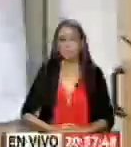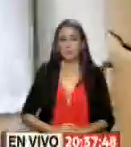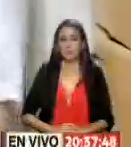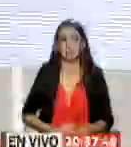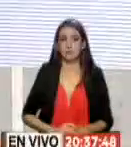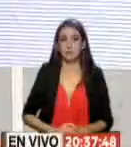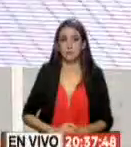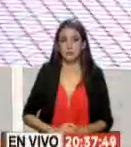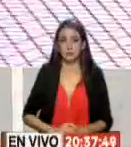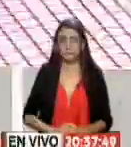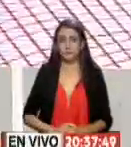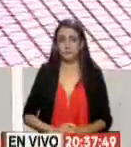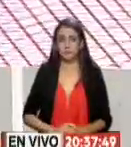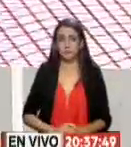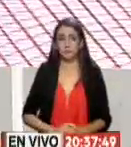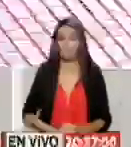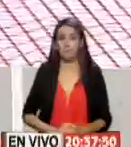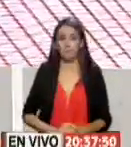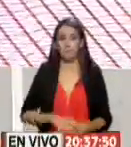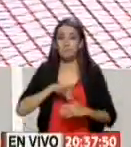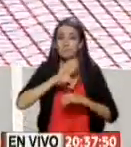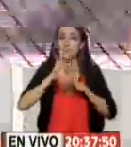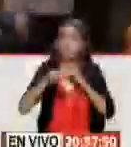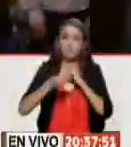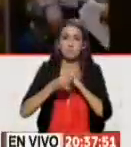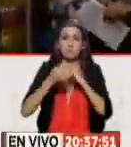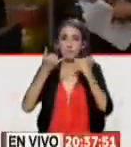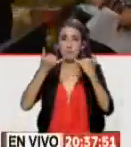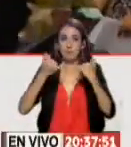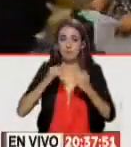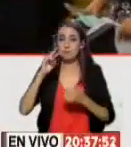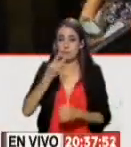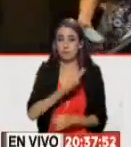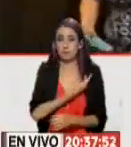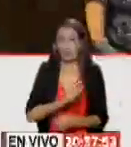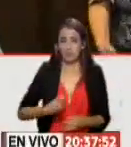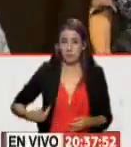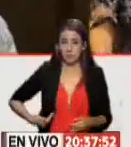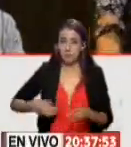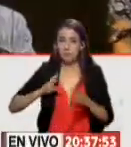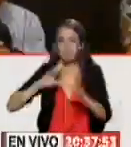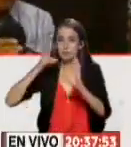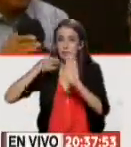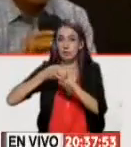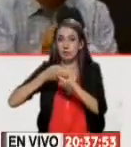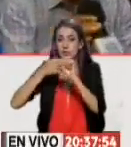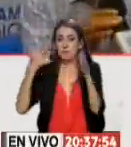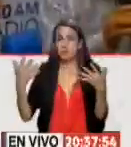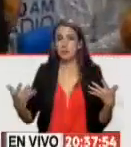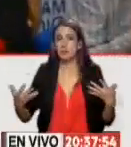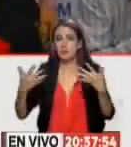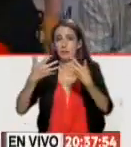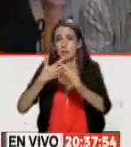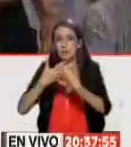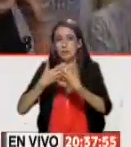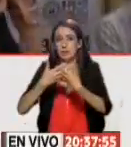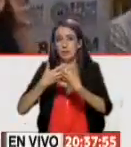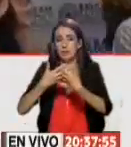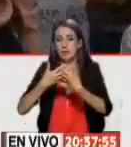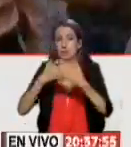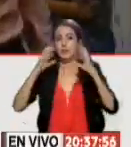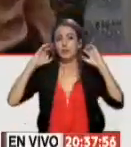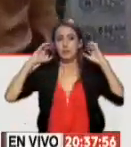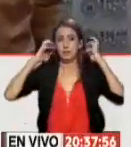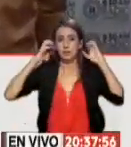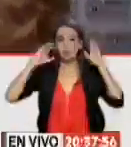Telediario. Adicionalmente, el segundo mandatario ecuatoriano participó en los enlaces de Radio Huancavilca y Radio Forever